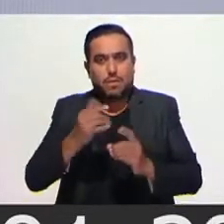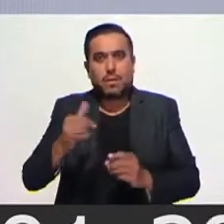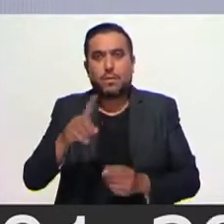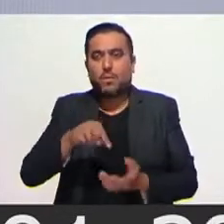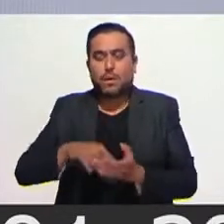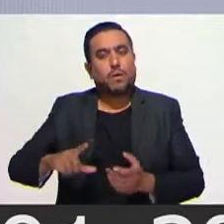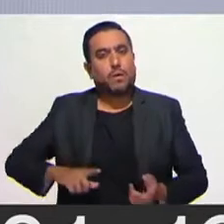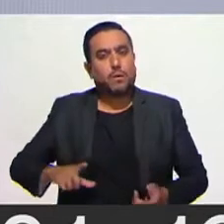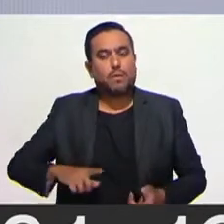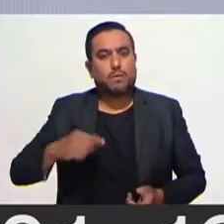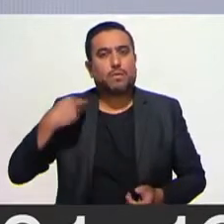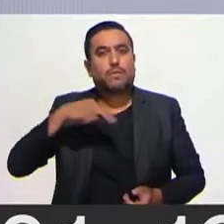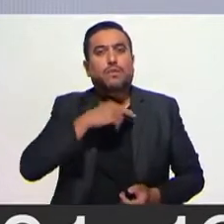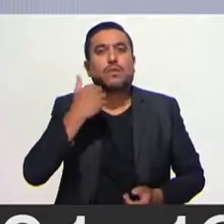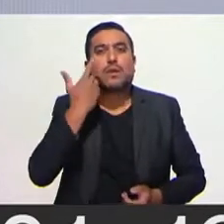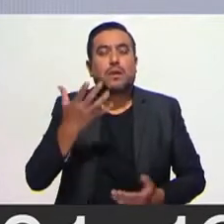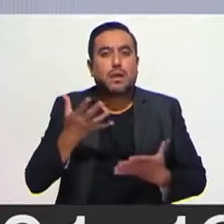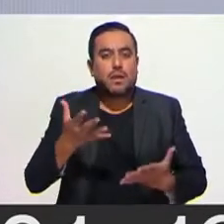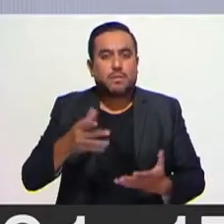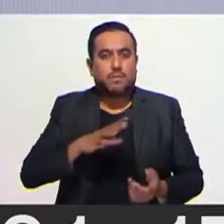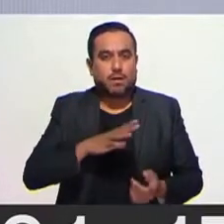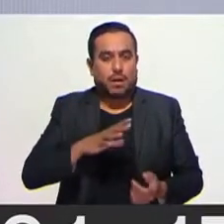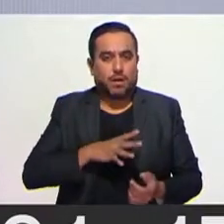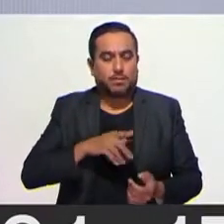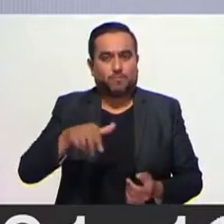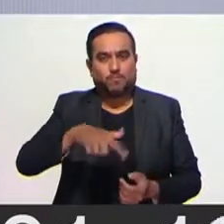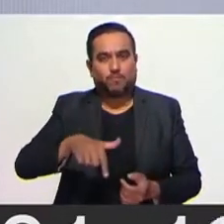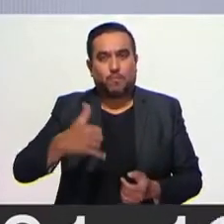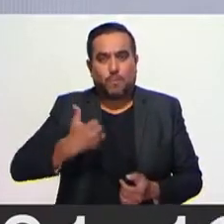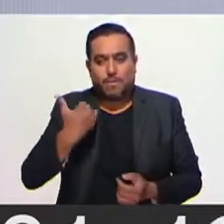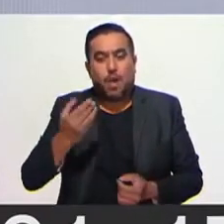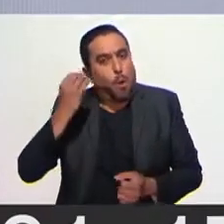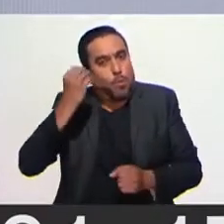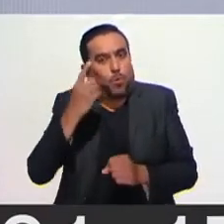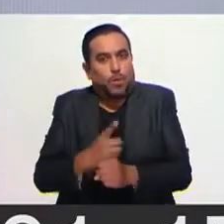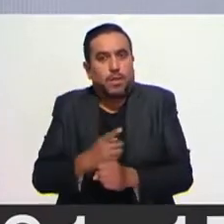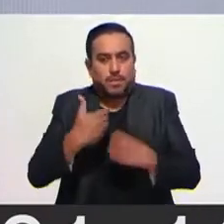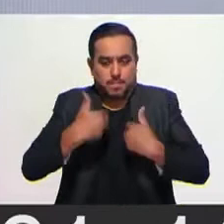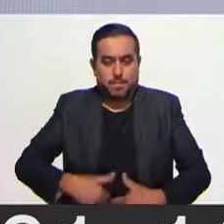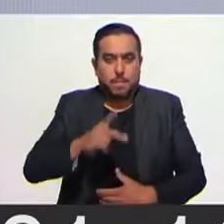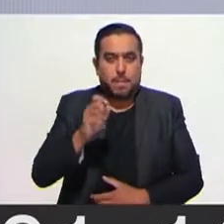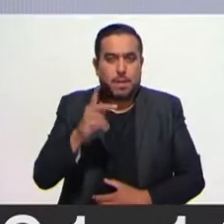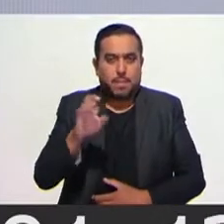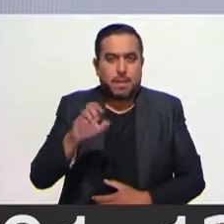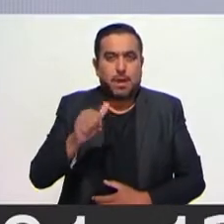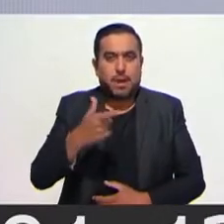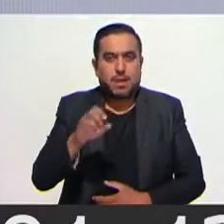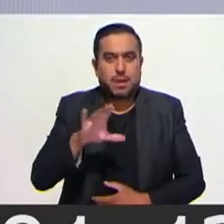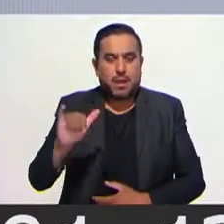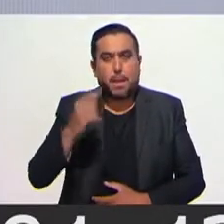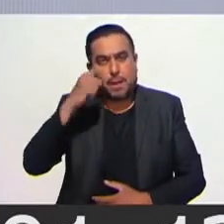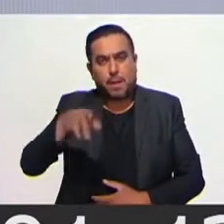gobierno. Nosotros creemos que los jóvenes hoy tienen una gran oportunidad con Pepe Aguirre para llegar a